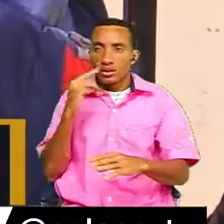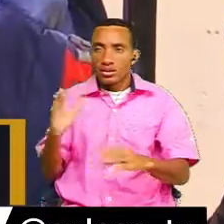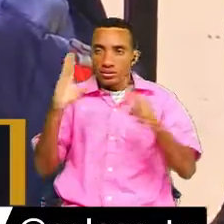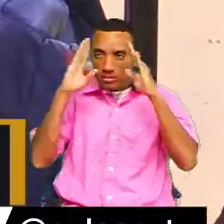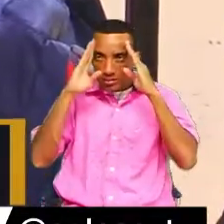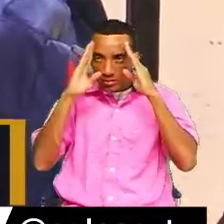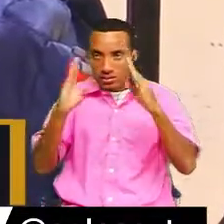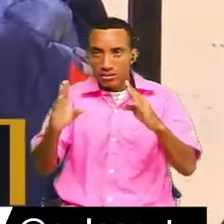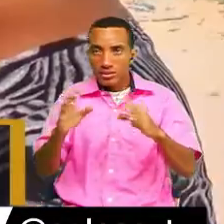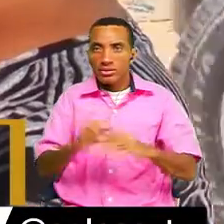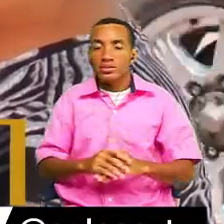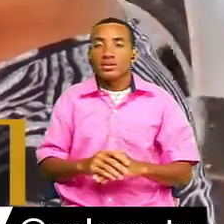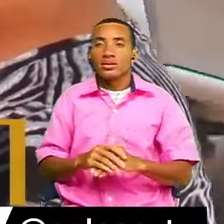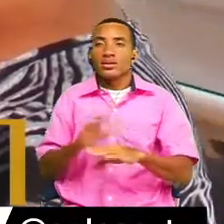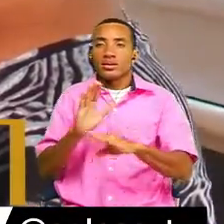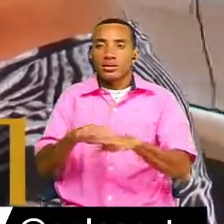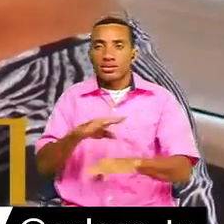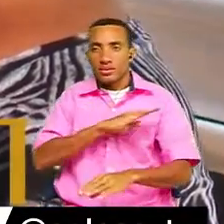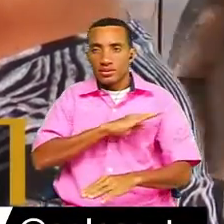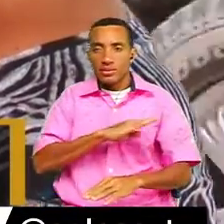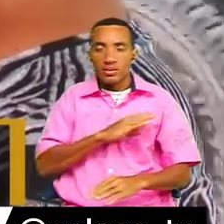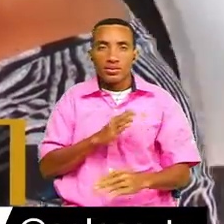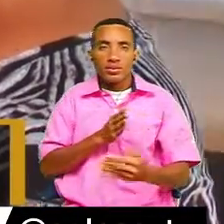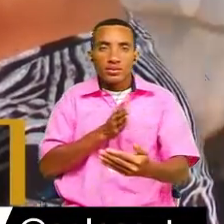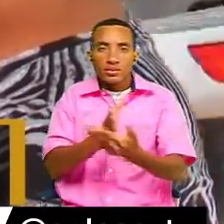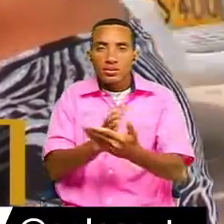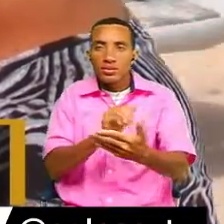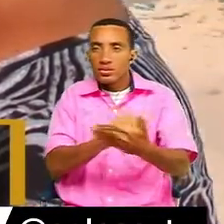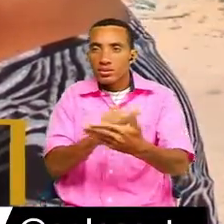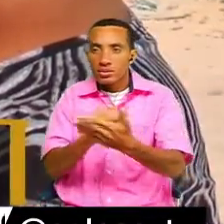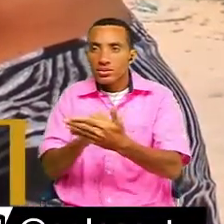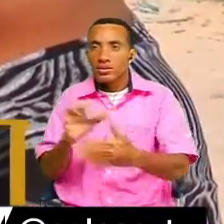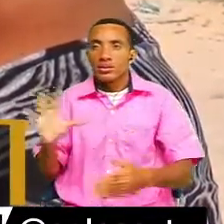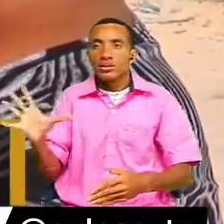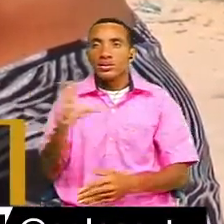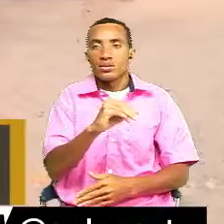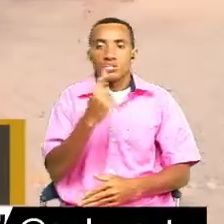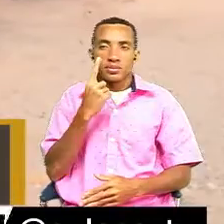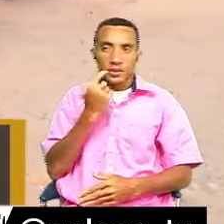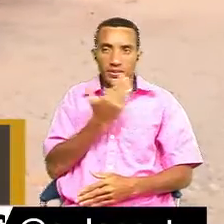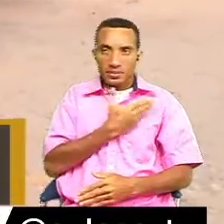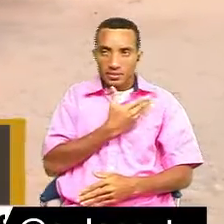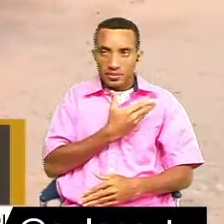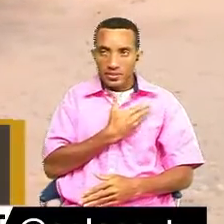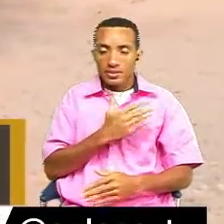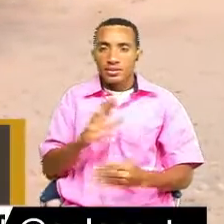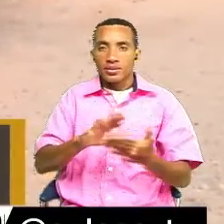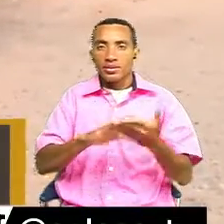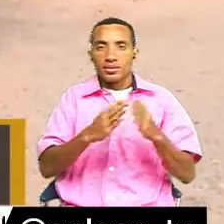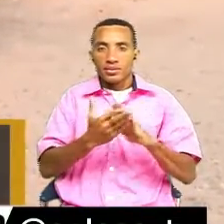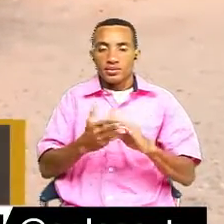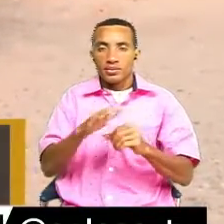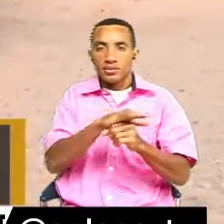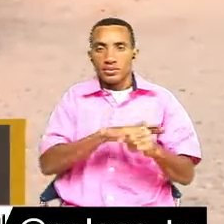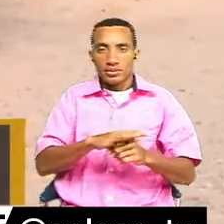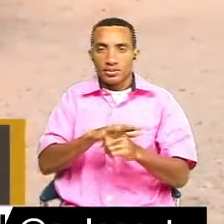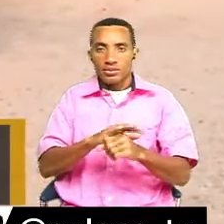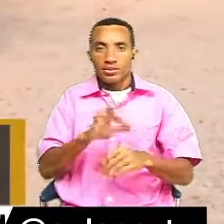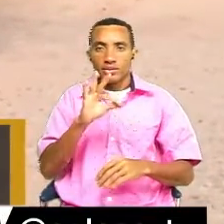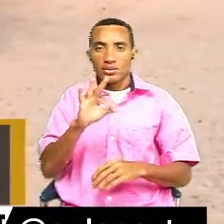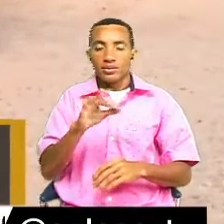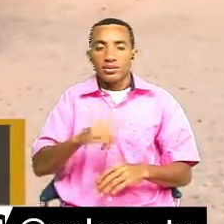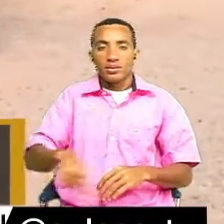administración municipal. Él en esta puerta a puerta está ofreciéndole a los padres de familia de la Comuna 3 que los muchachos